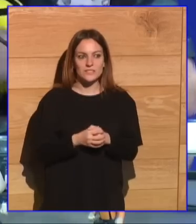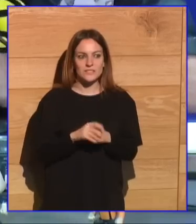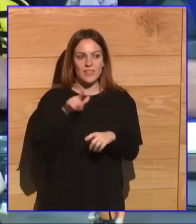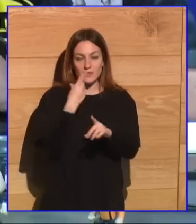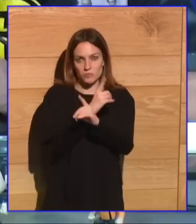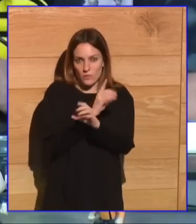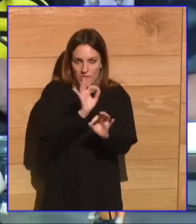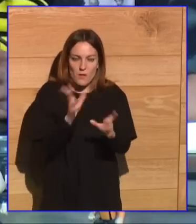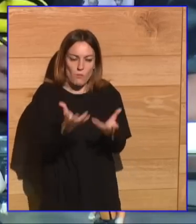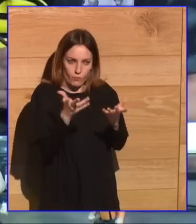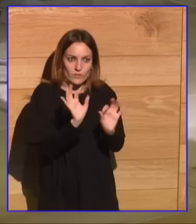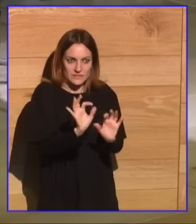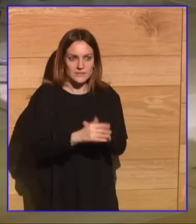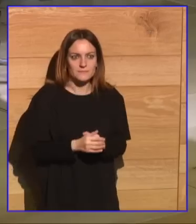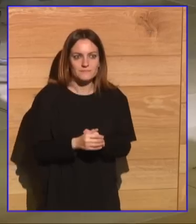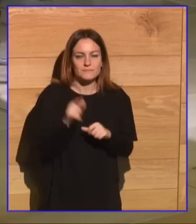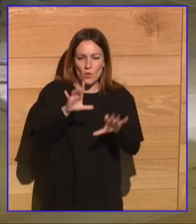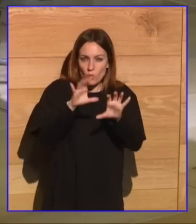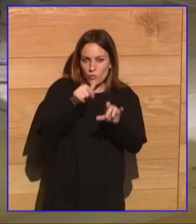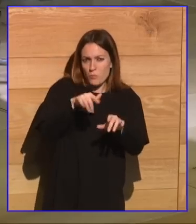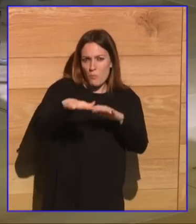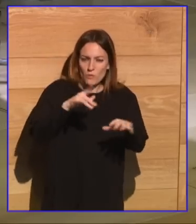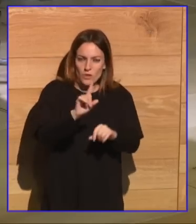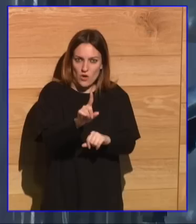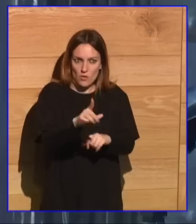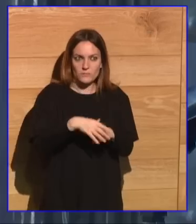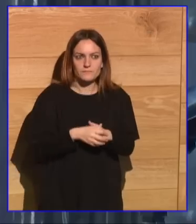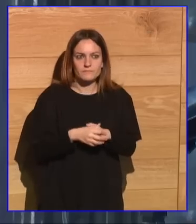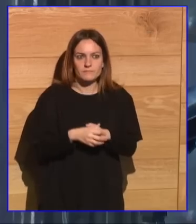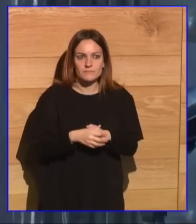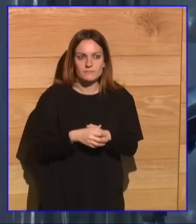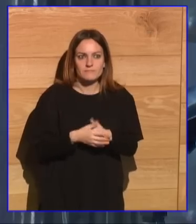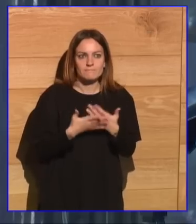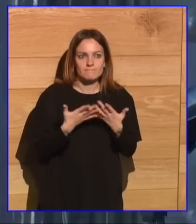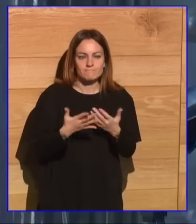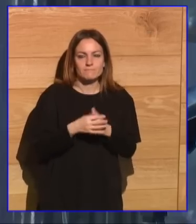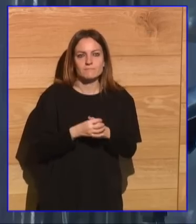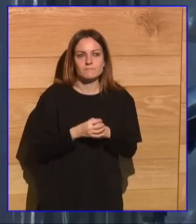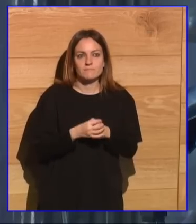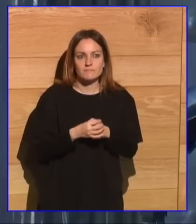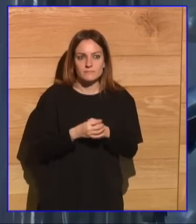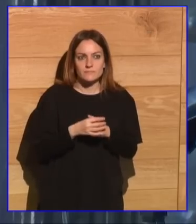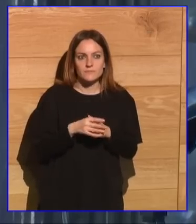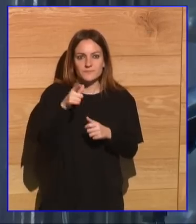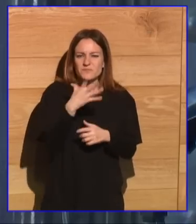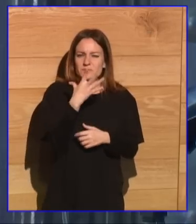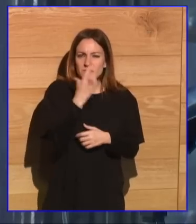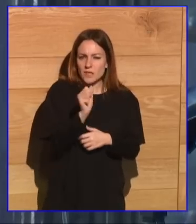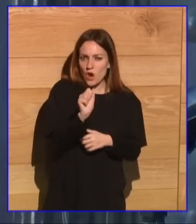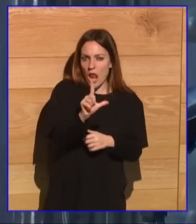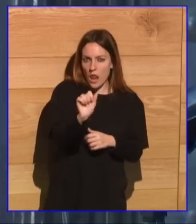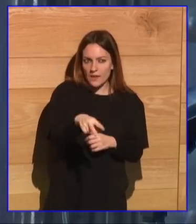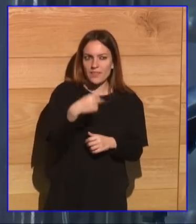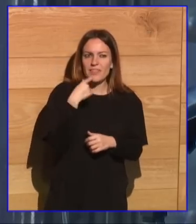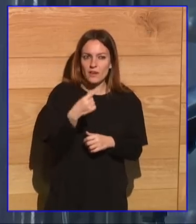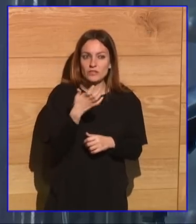el énfasis. Que no ¿eh? agites la hucha. Es la única vez que Alan Parker ha tocado su montaje final. Ujú. Y él, muy serio, dijo: si